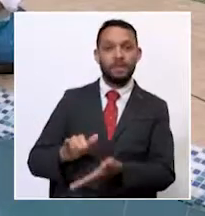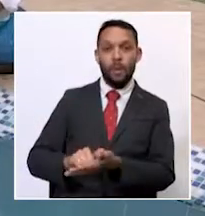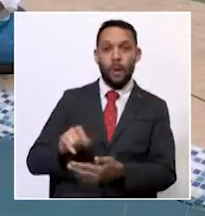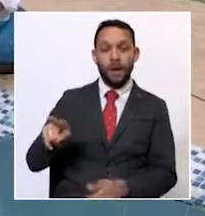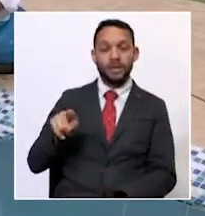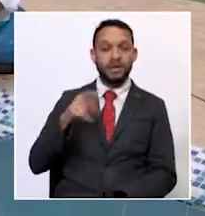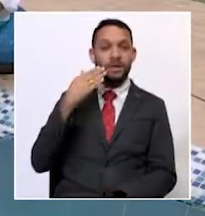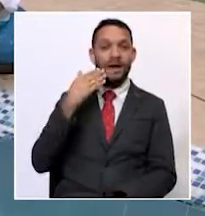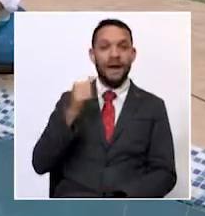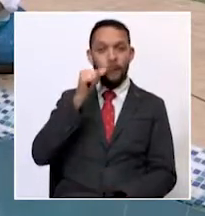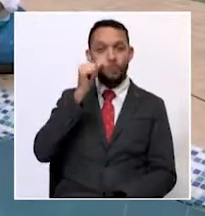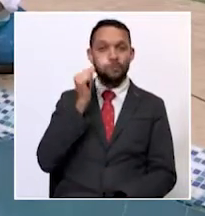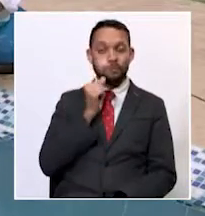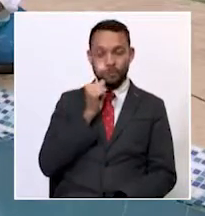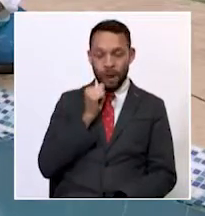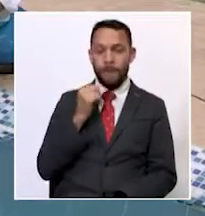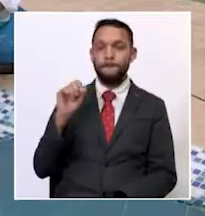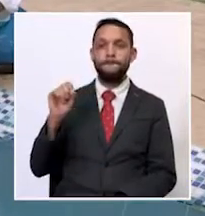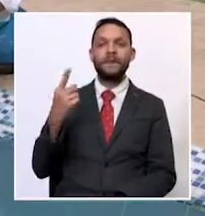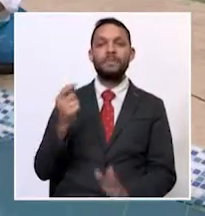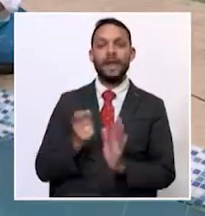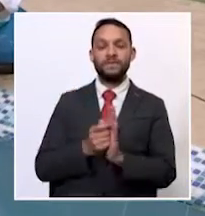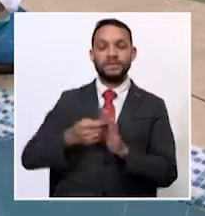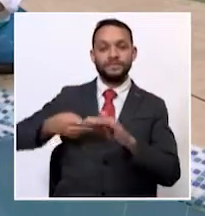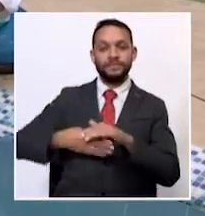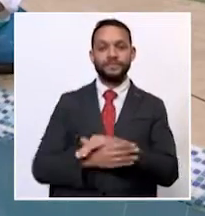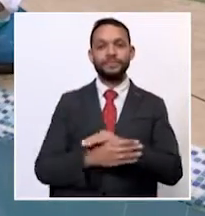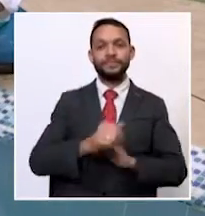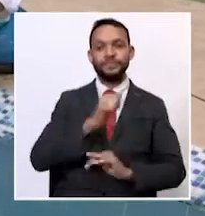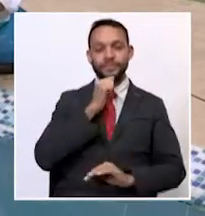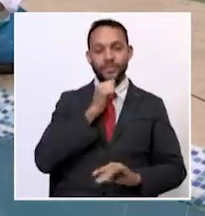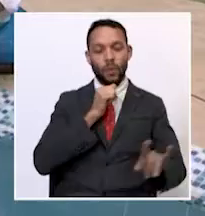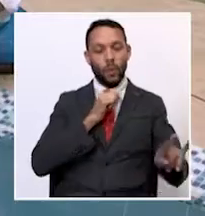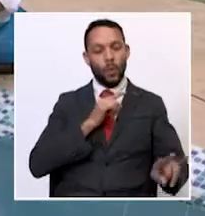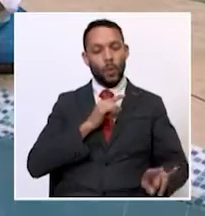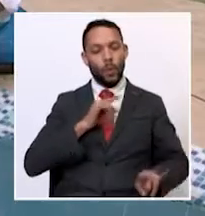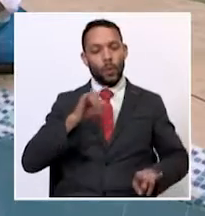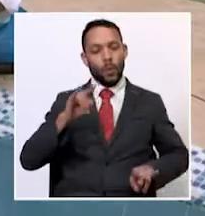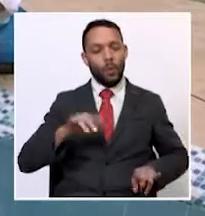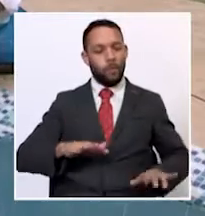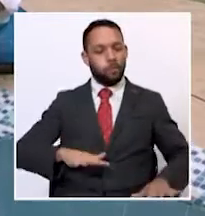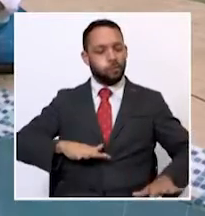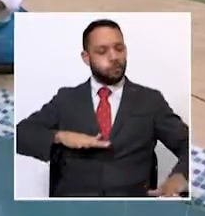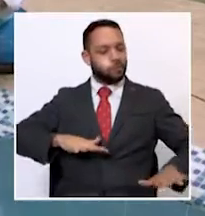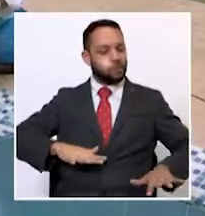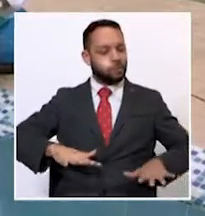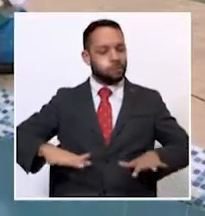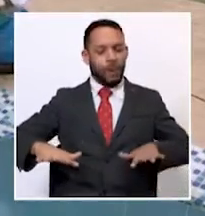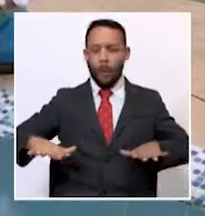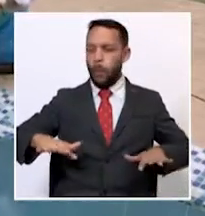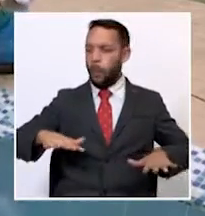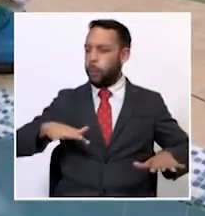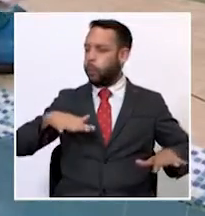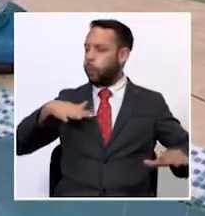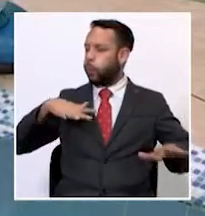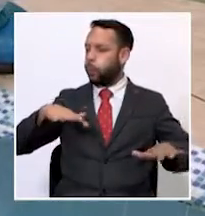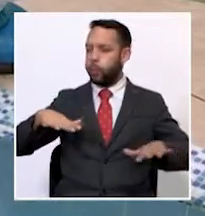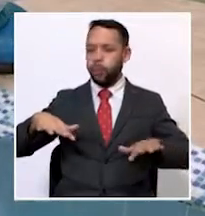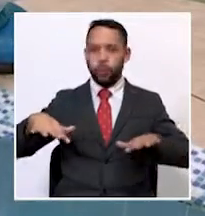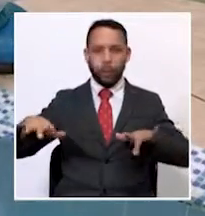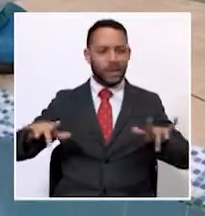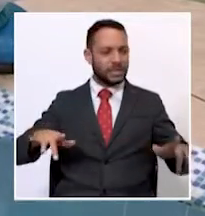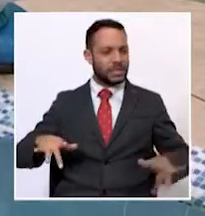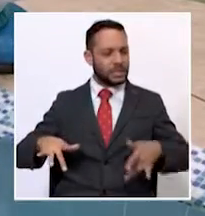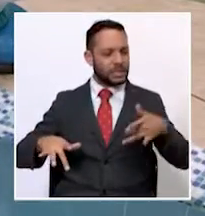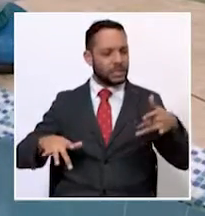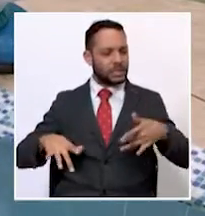que le estamos pasando a través del programa, cómo ella recibe esa terapia que está al final de su embarazo y cómo va a sentir ese descanso, ese